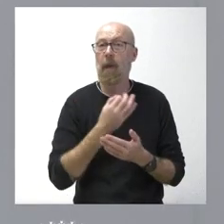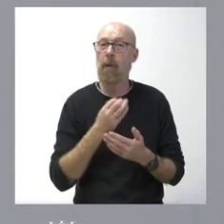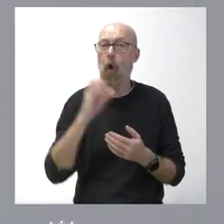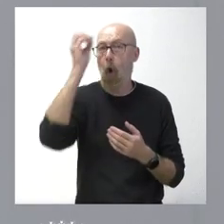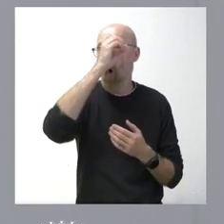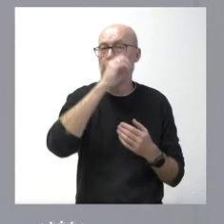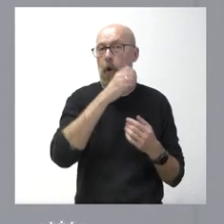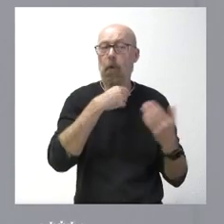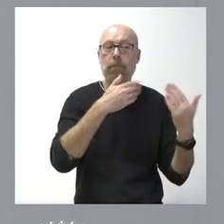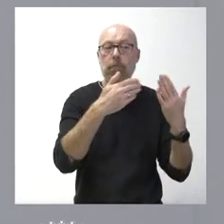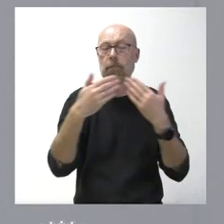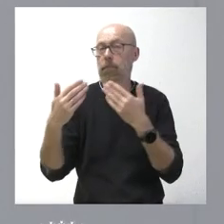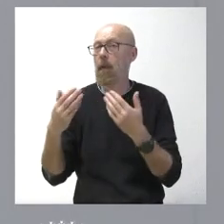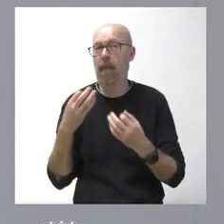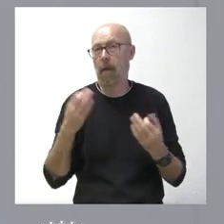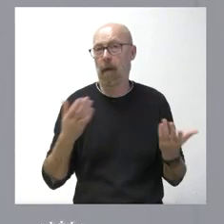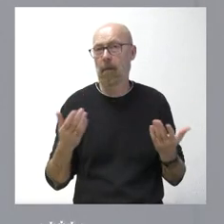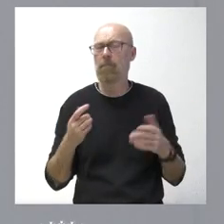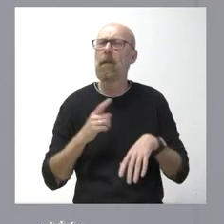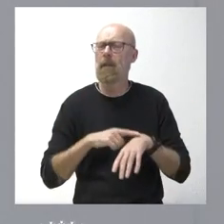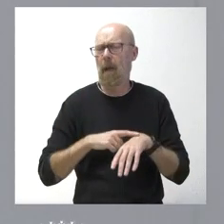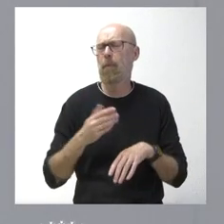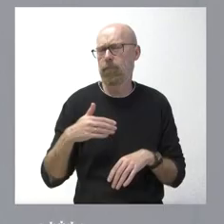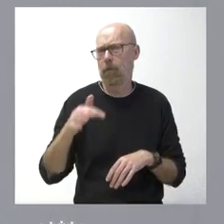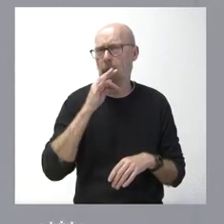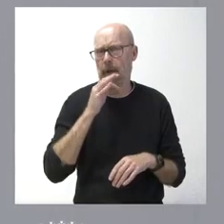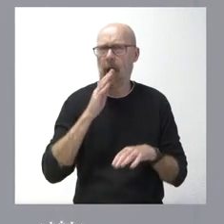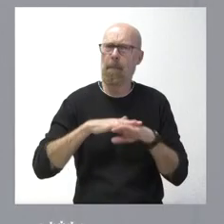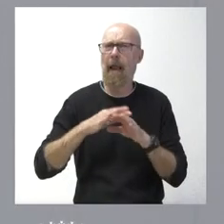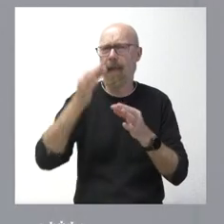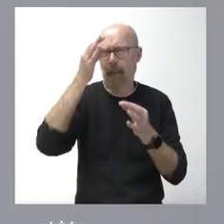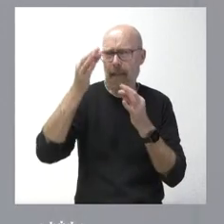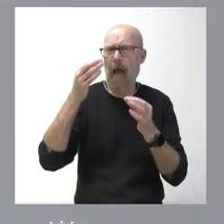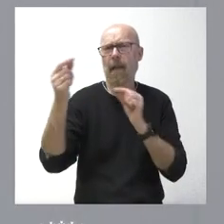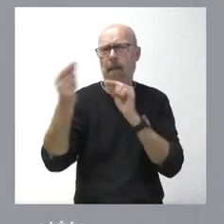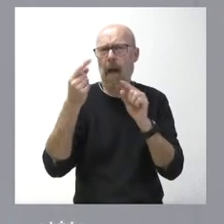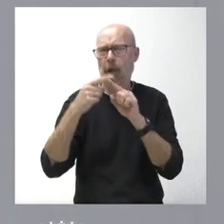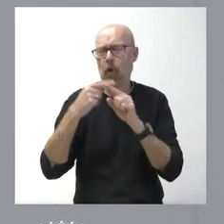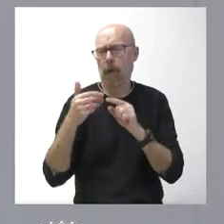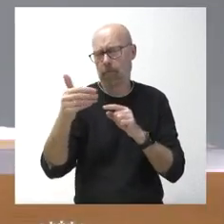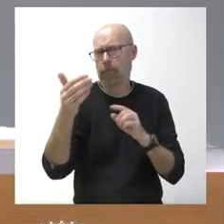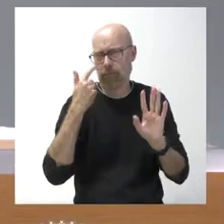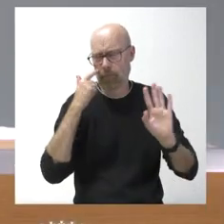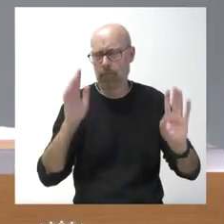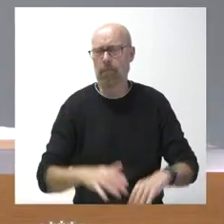sobre cada uno de los asuntos tiempo habrá para el detalle y para el debate en torno a todo